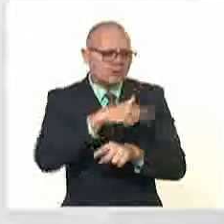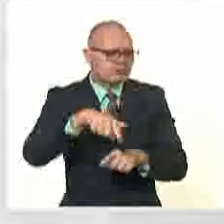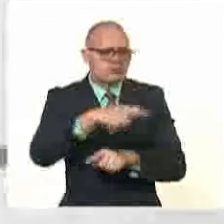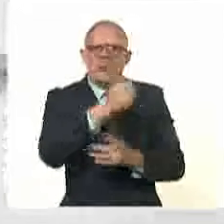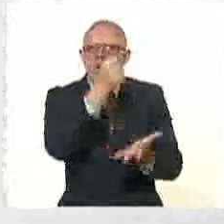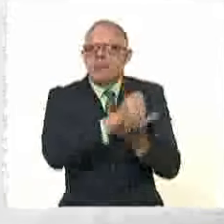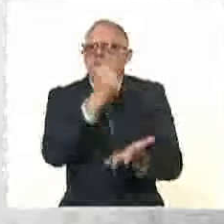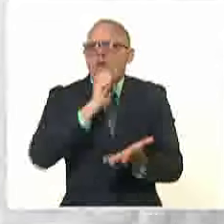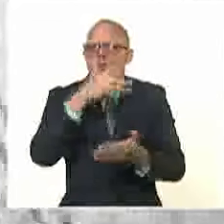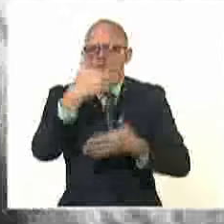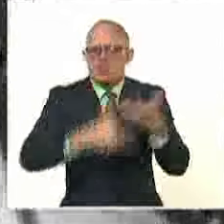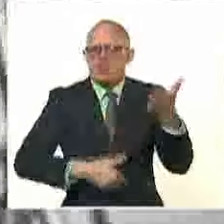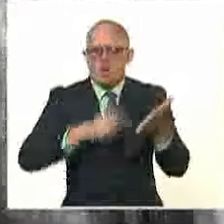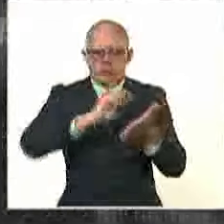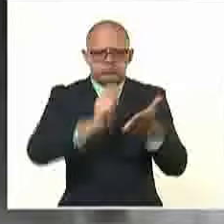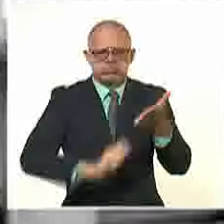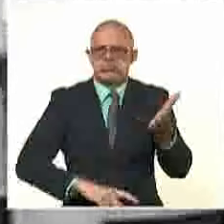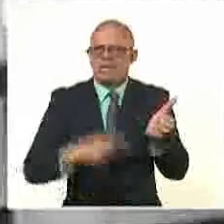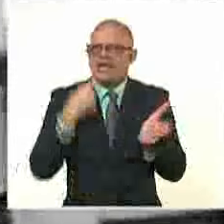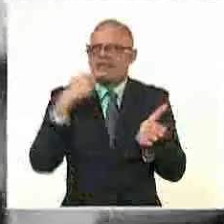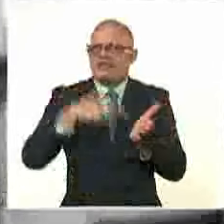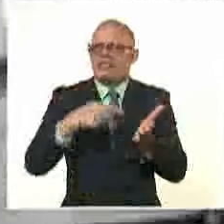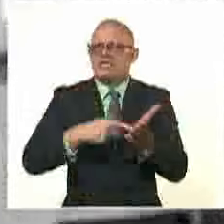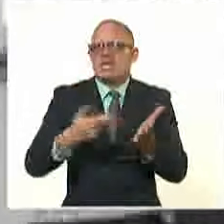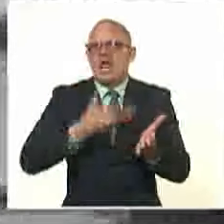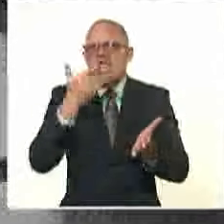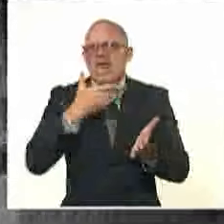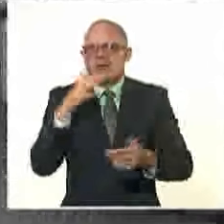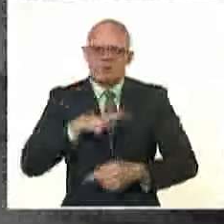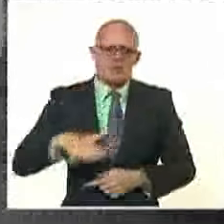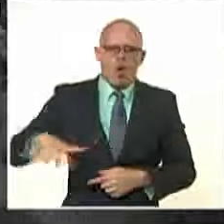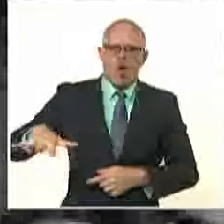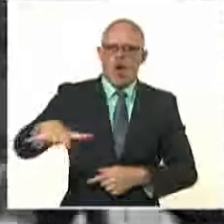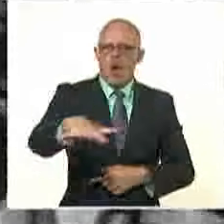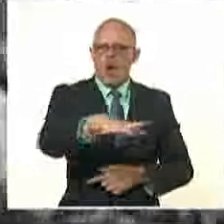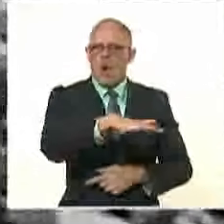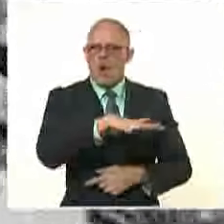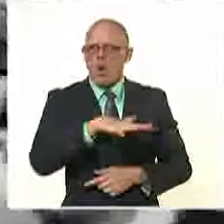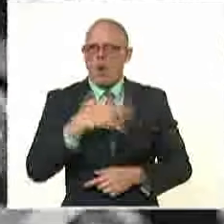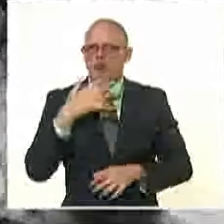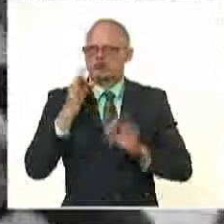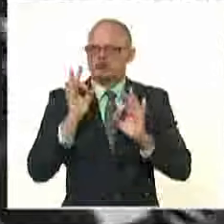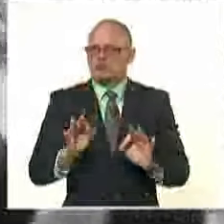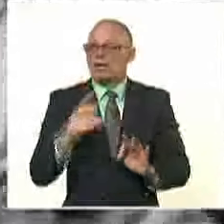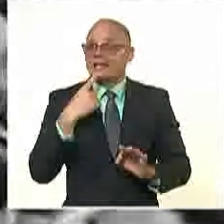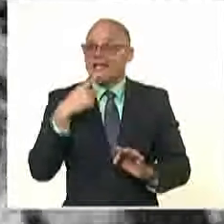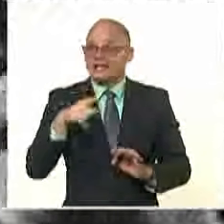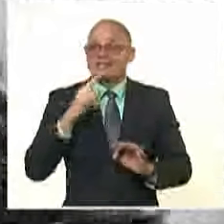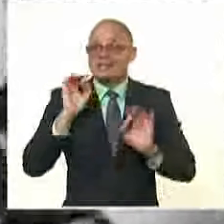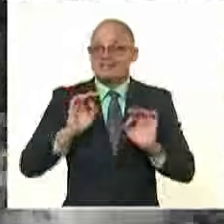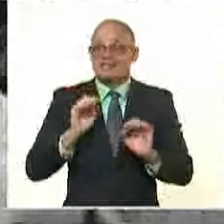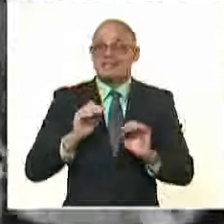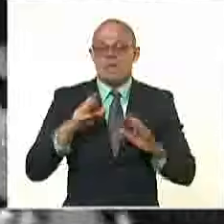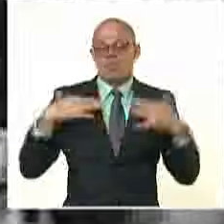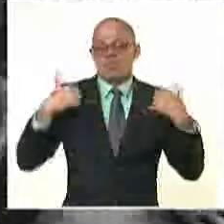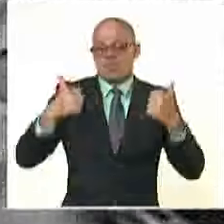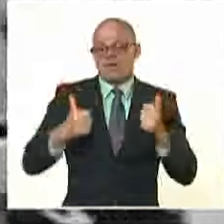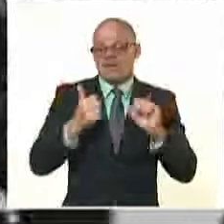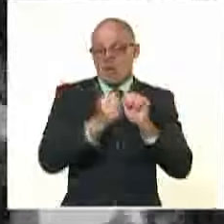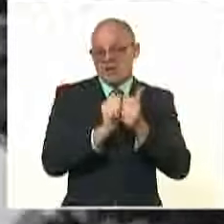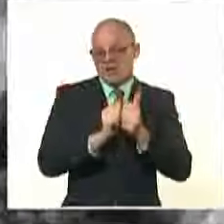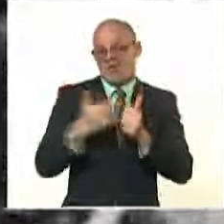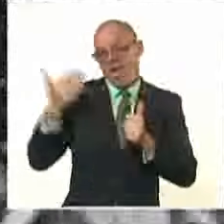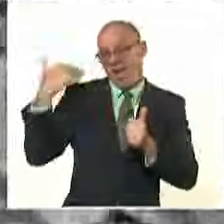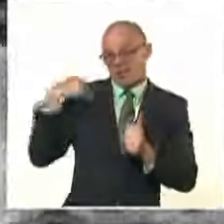un documento denominado Declaración del Cerro Pelado, el cual fue leído por el director del INDER y jefe